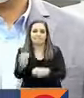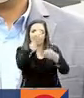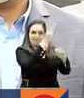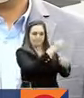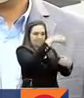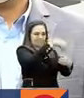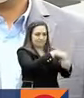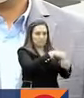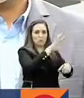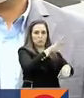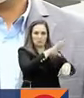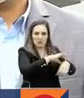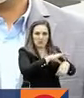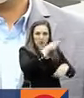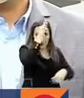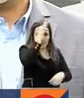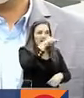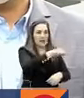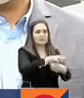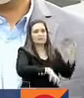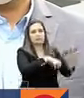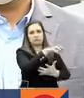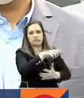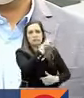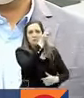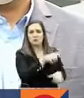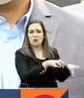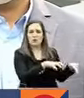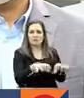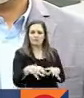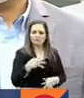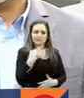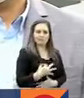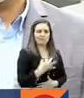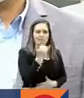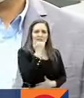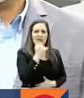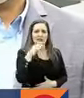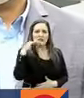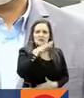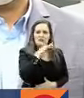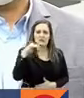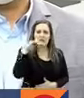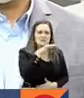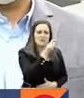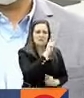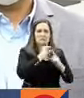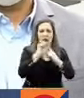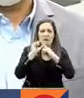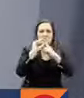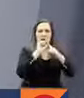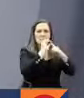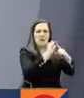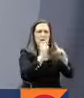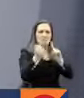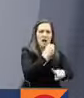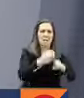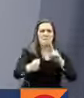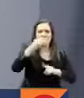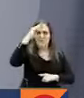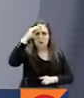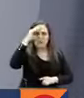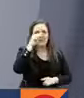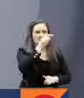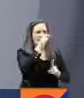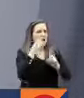también, allá tuvo un comportamiento no acorde y empezó verbalmente y físicamente a agredir tanto a los policías como